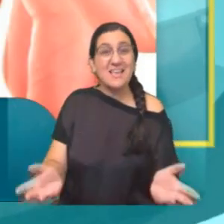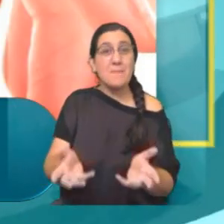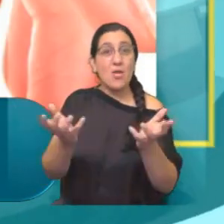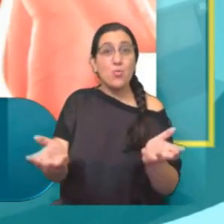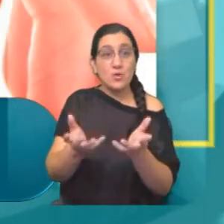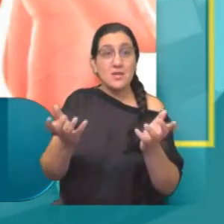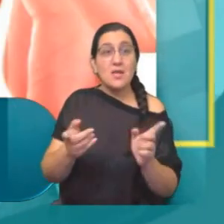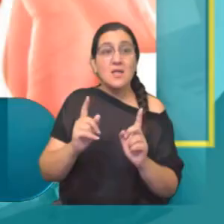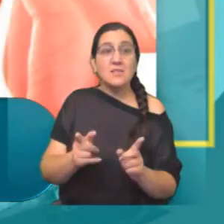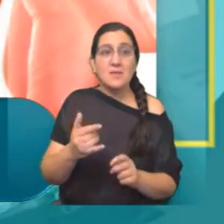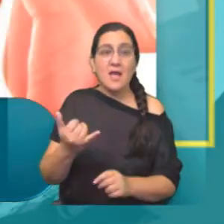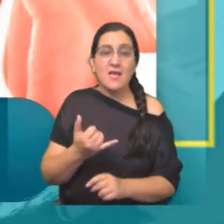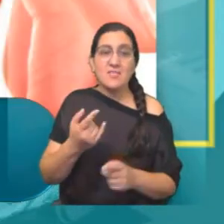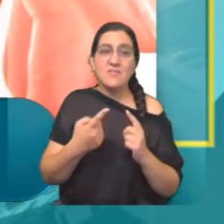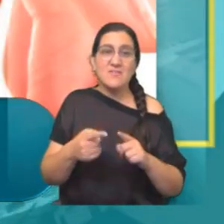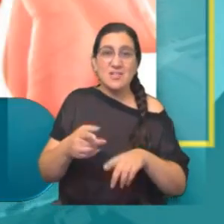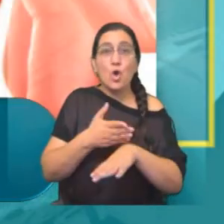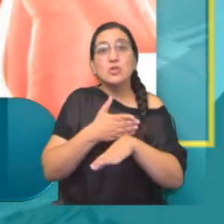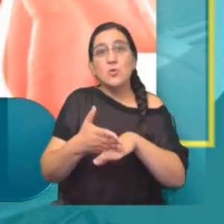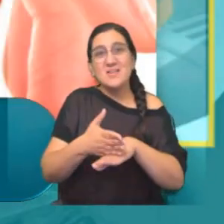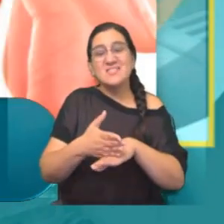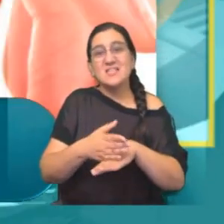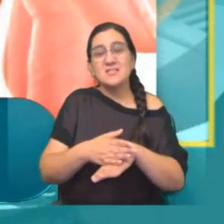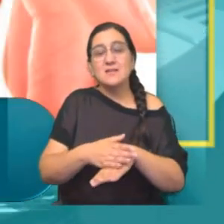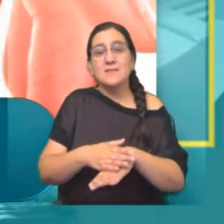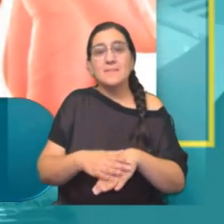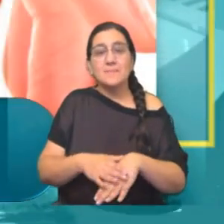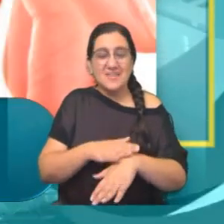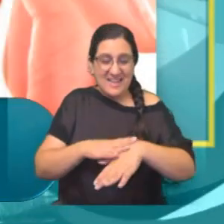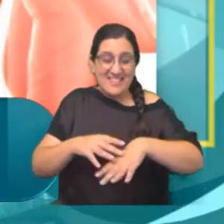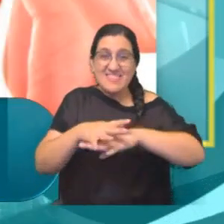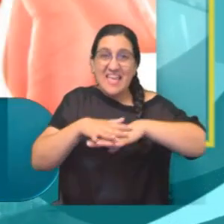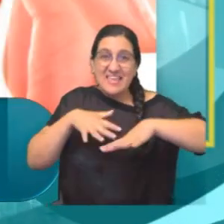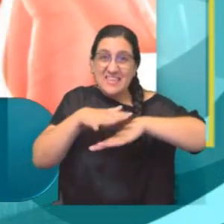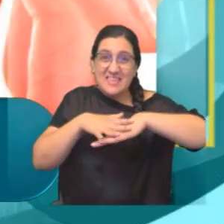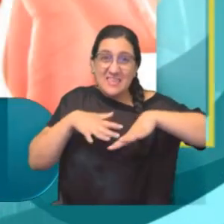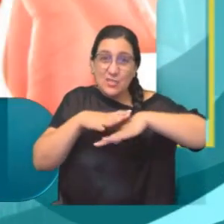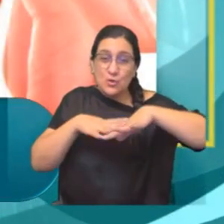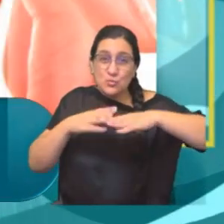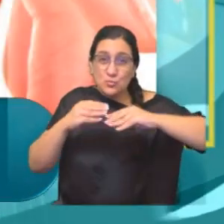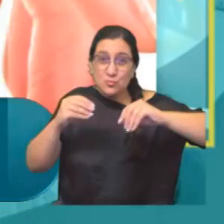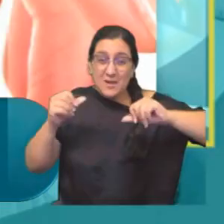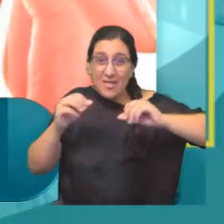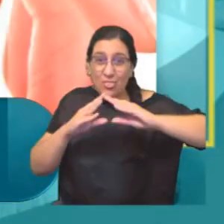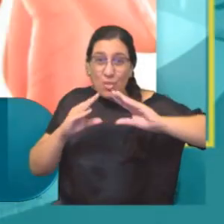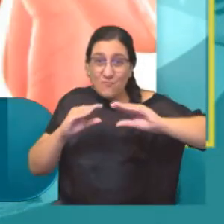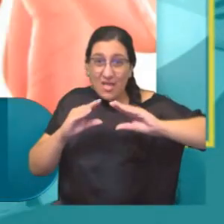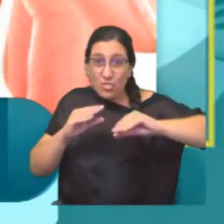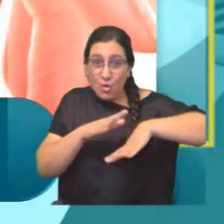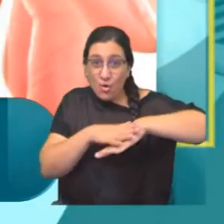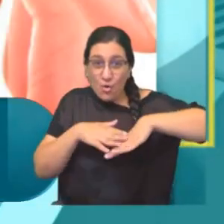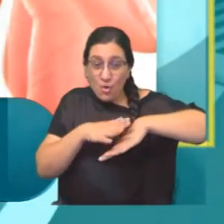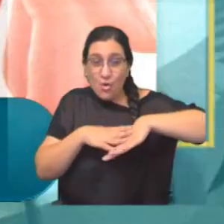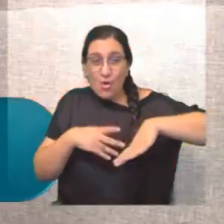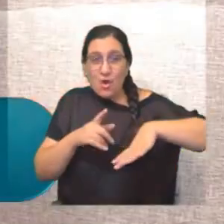van formando, diferentes secuelas, cicatrices, lesiones y adherencias en el tejido blando, que es uno de los tipos de lesiones que dijimos, y esas adherencias